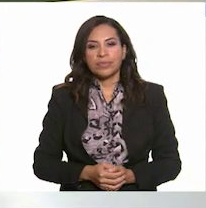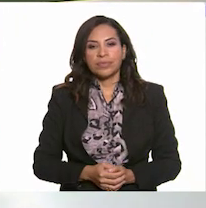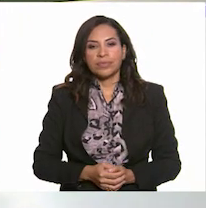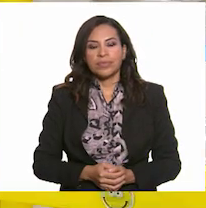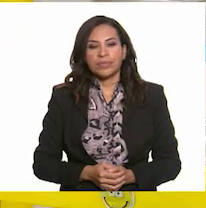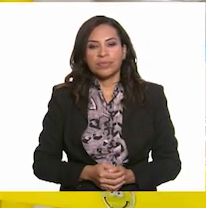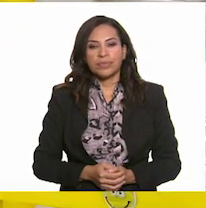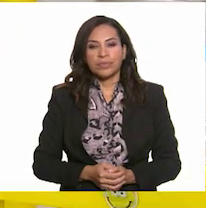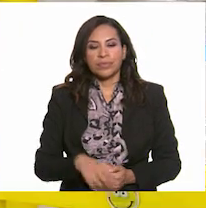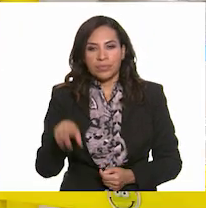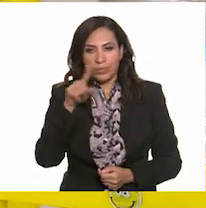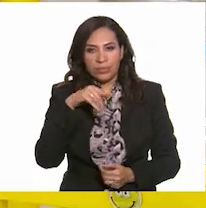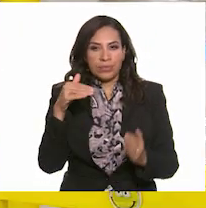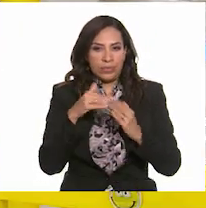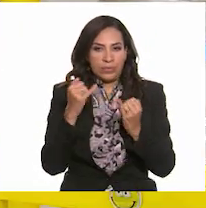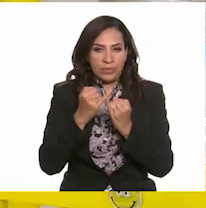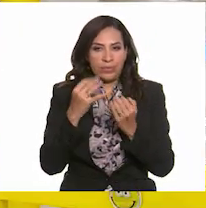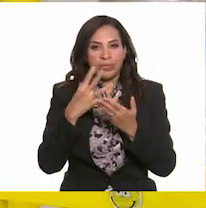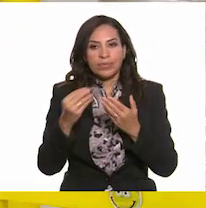A ver, niñas y niños en casa.